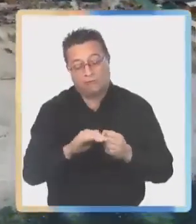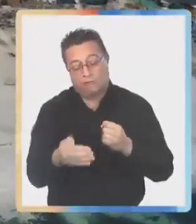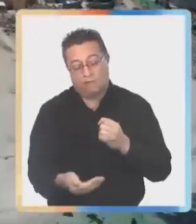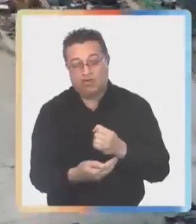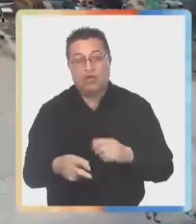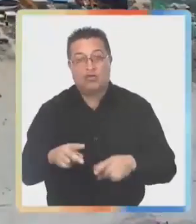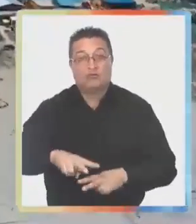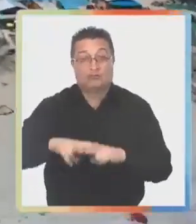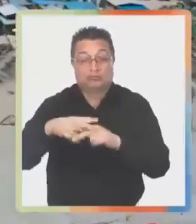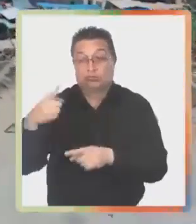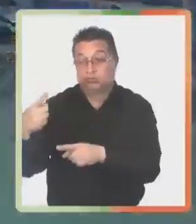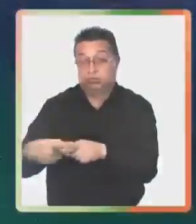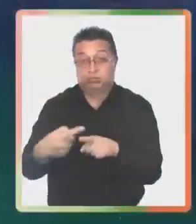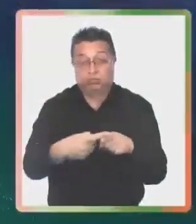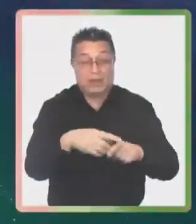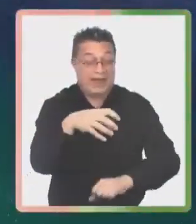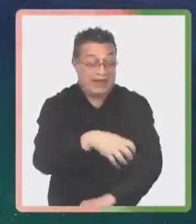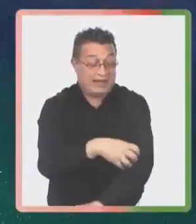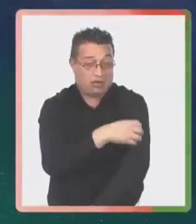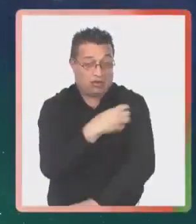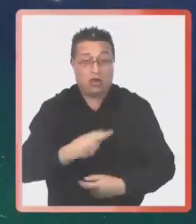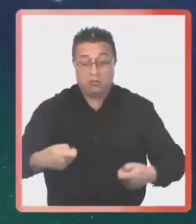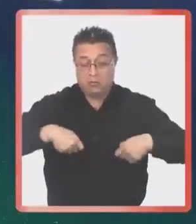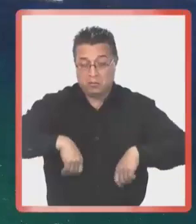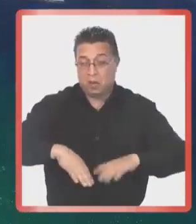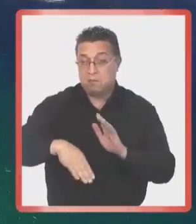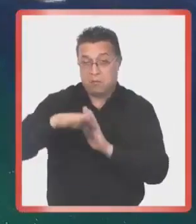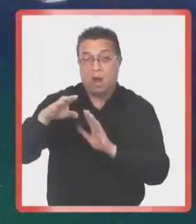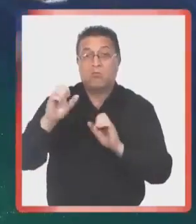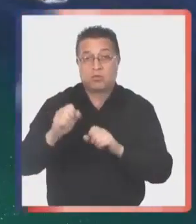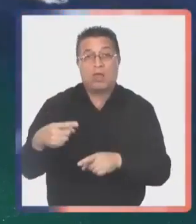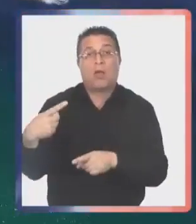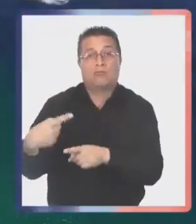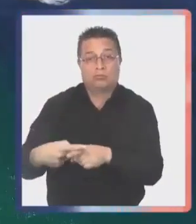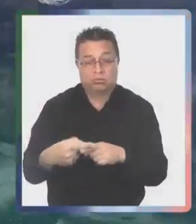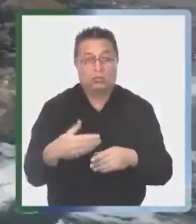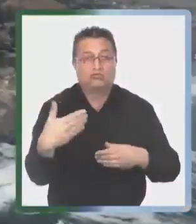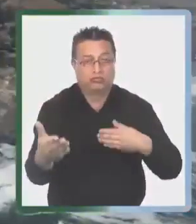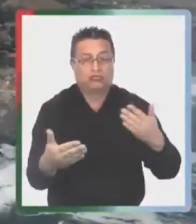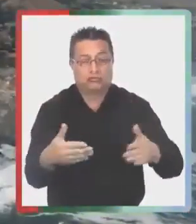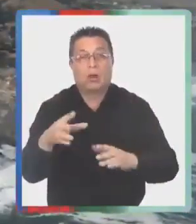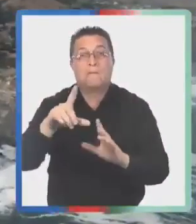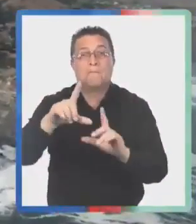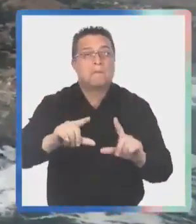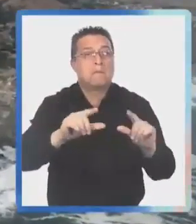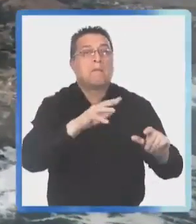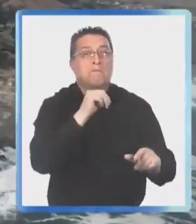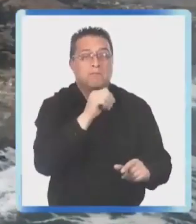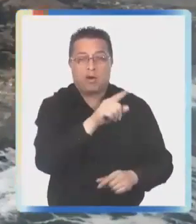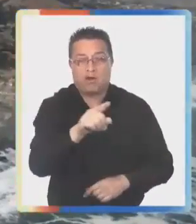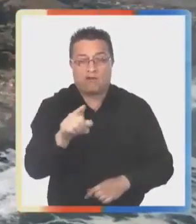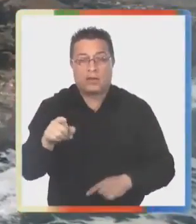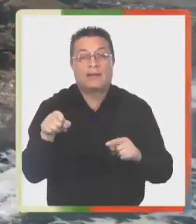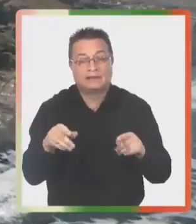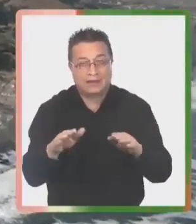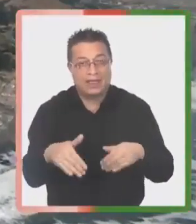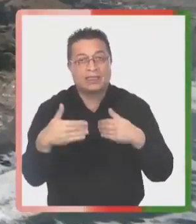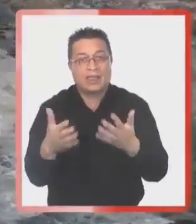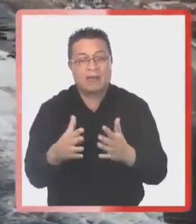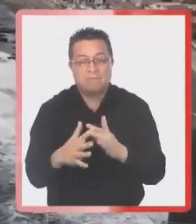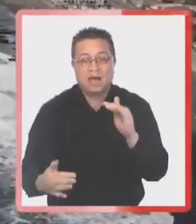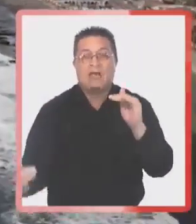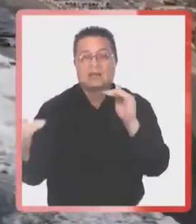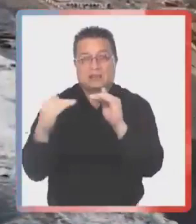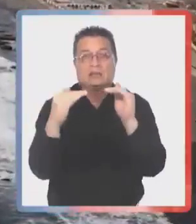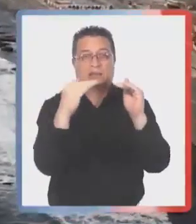un fondo común, en donde aquellas regiones que tenemos más ingresos vamos a poder compartir con las regiones que tienen menos ingresos. Y esto va a ir